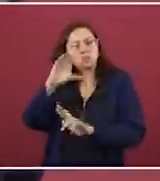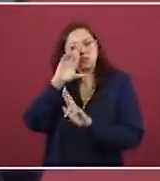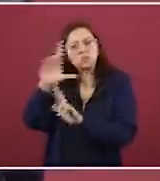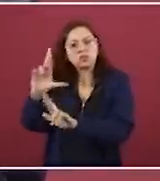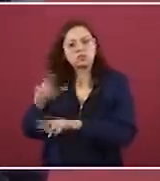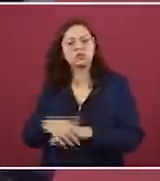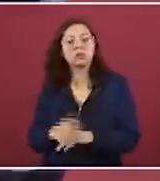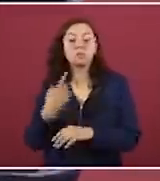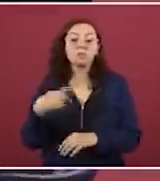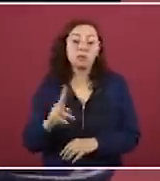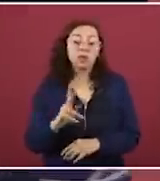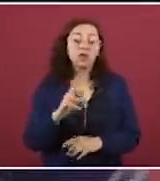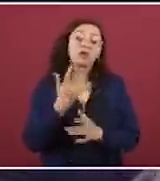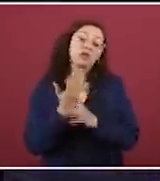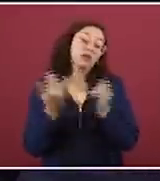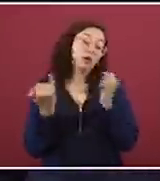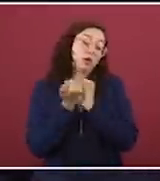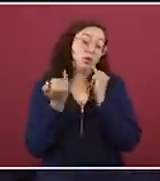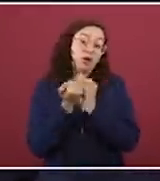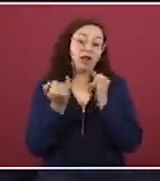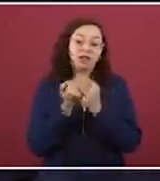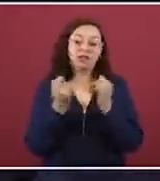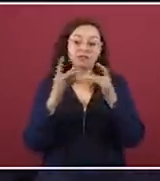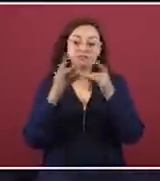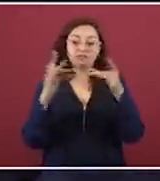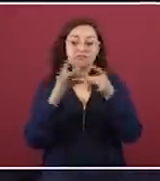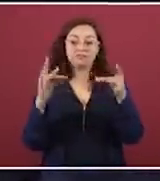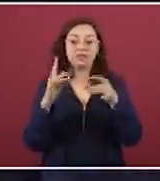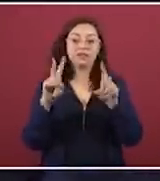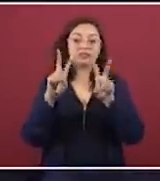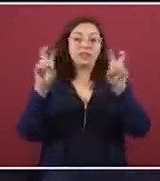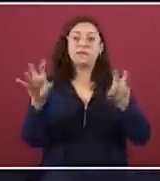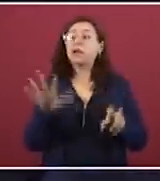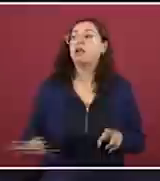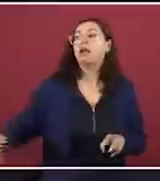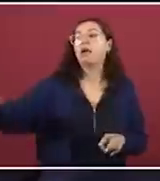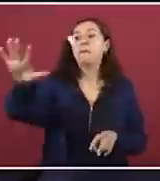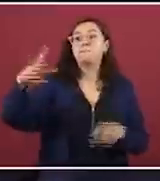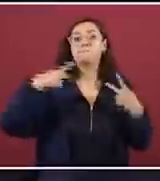liberales mucho, lo de la fuerza de la opinión pública,